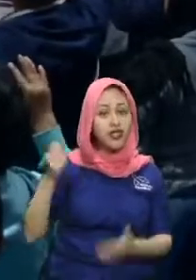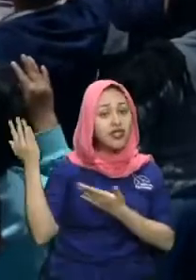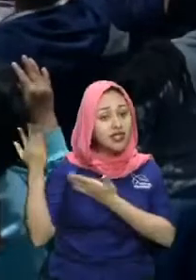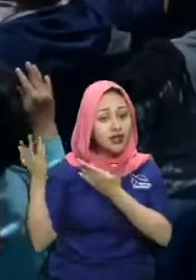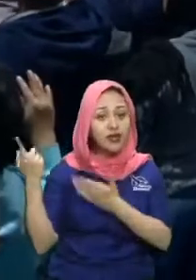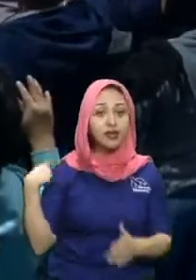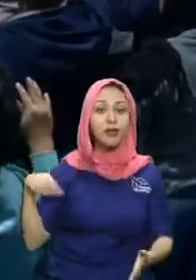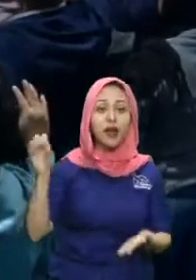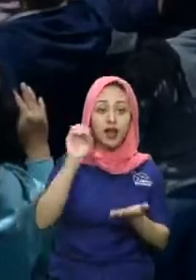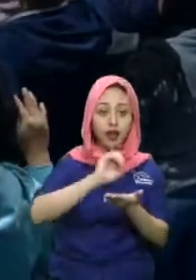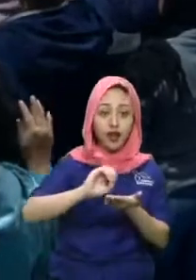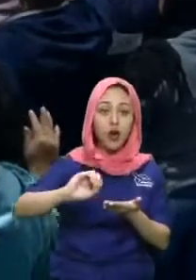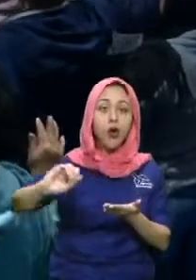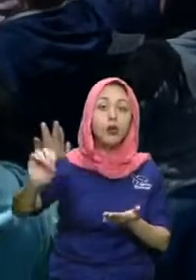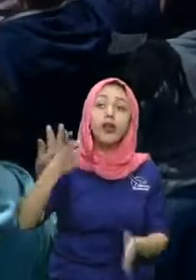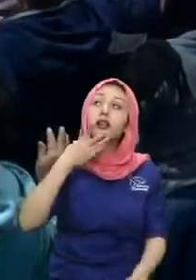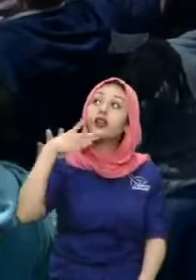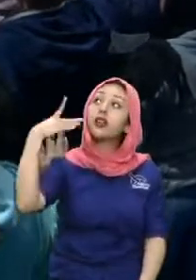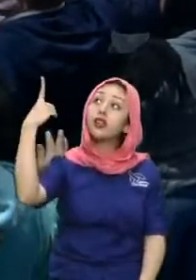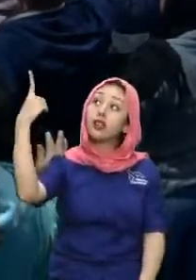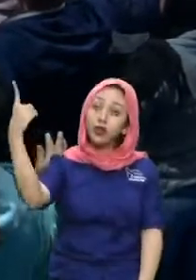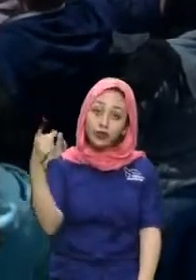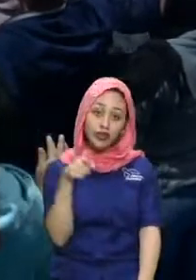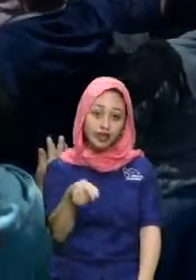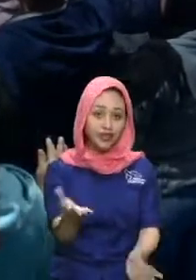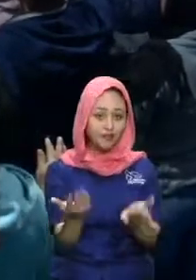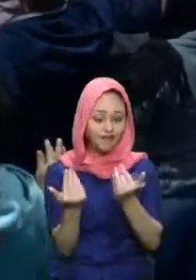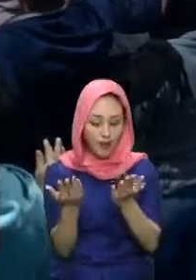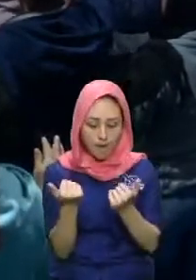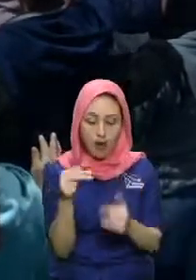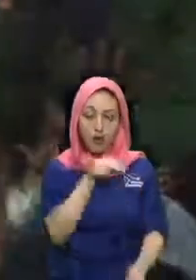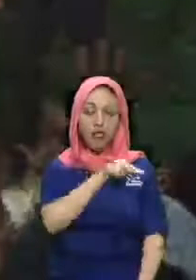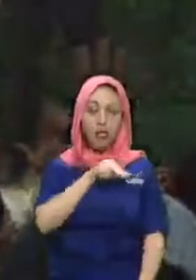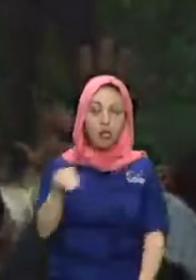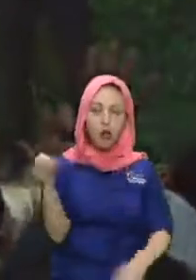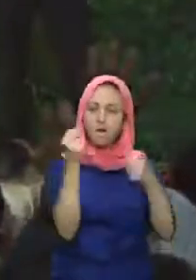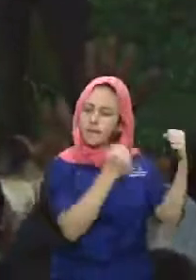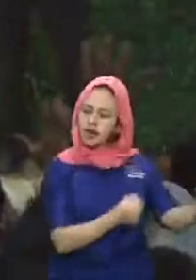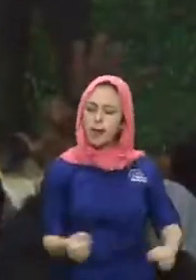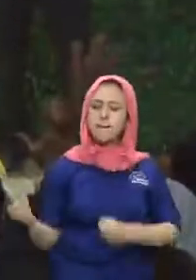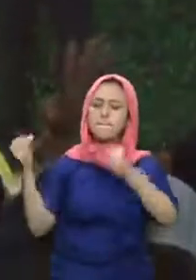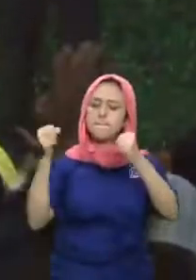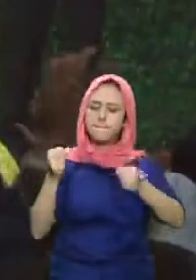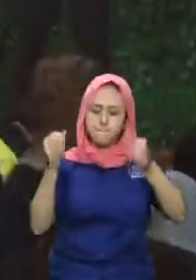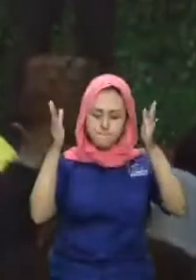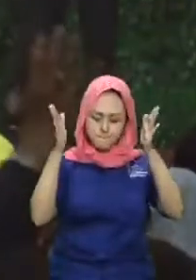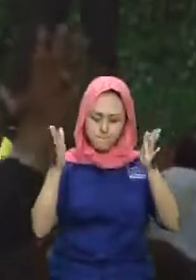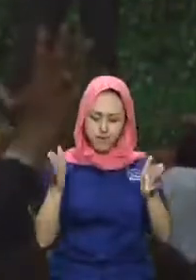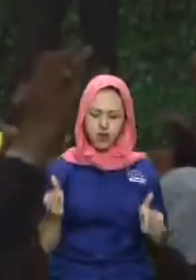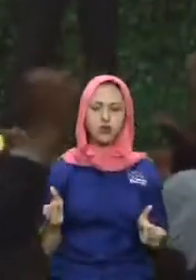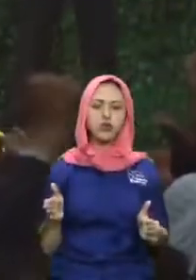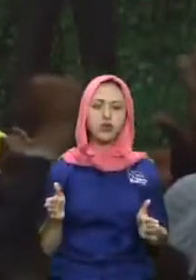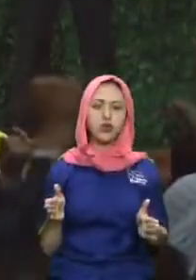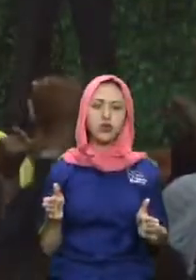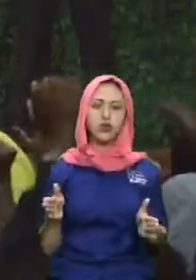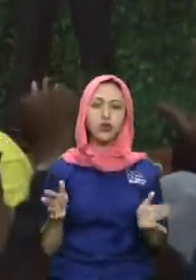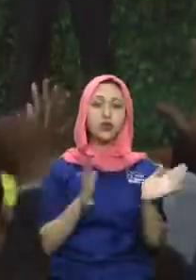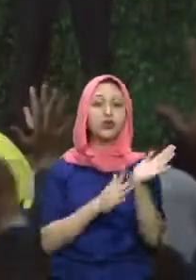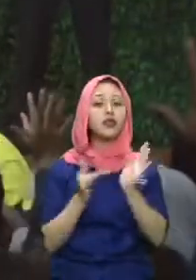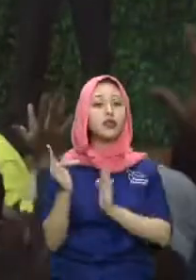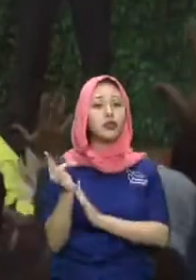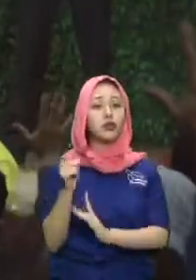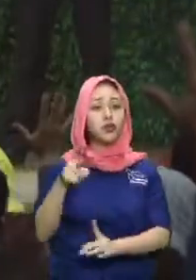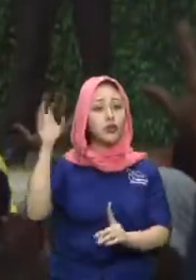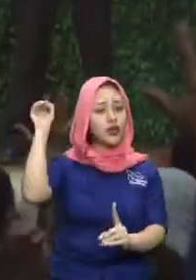que Dios te ha llamado en el nombre poderoso de Jesús. Recibe la bendición hoy.